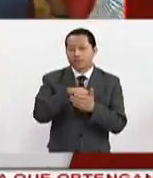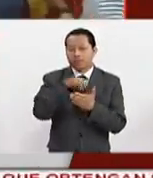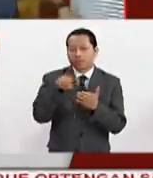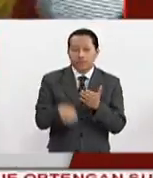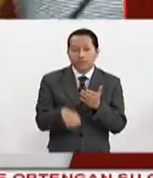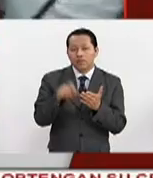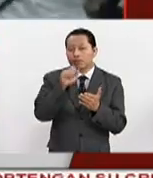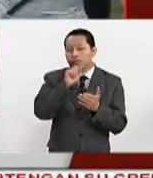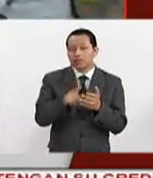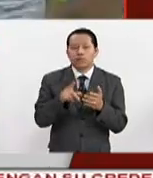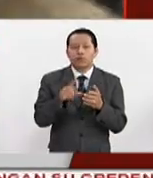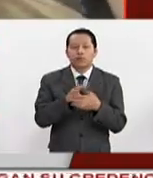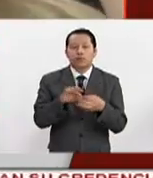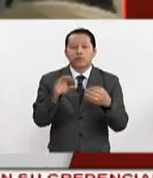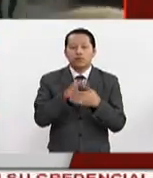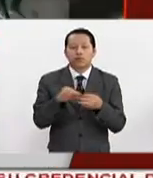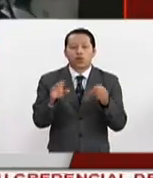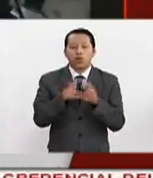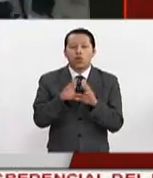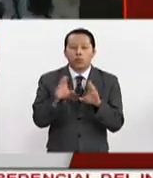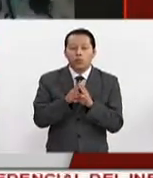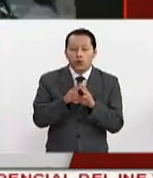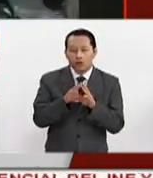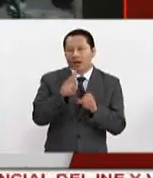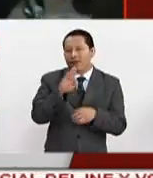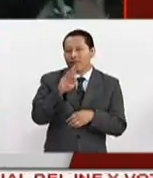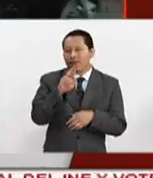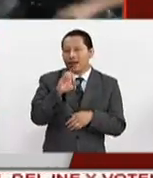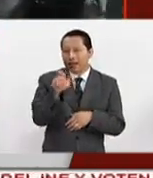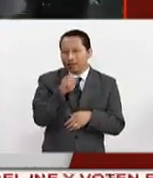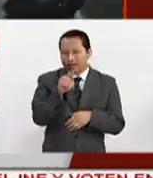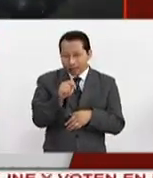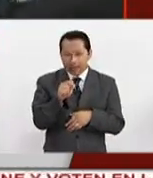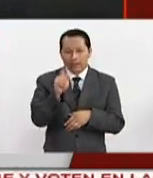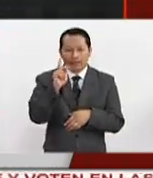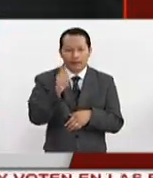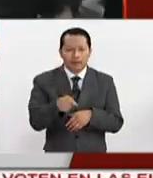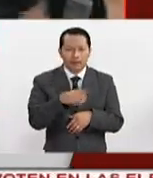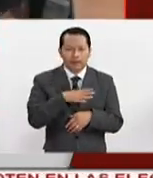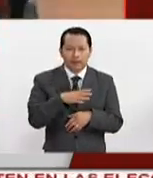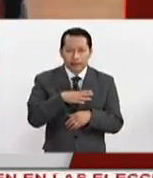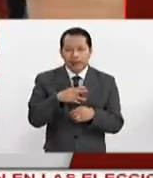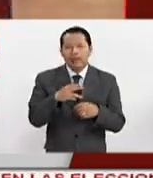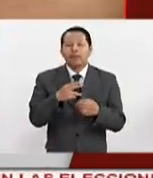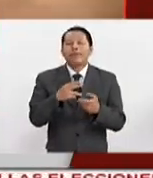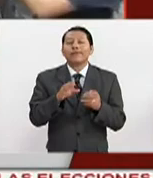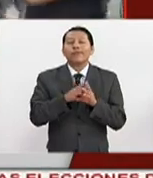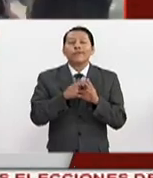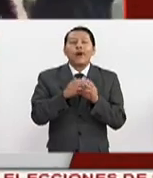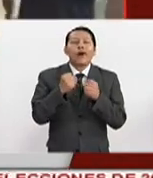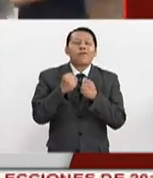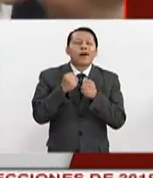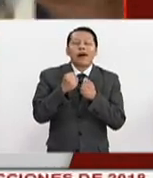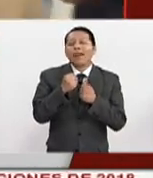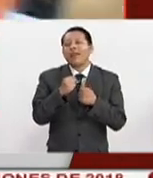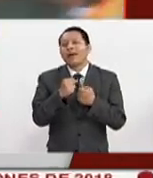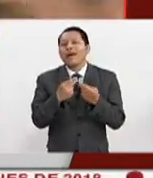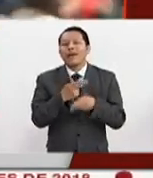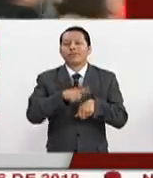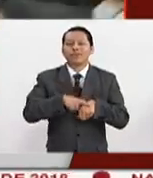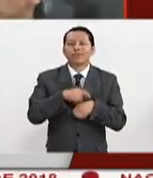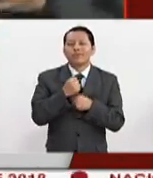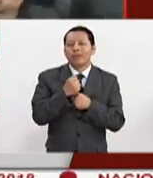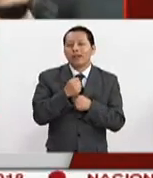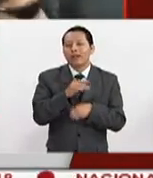es algo similar a lo que veíamos en Brexit, es decir, un nacionalismo, un populismo, que es decir, el único